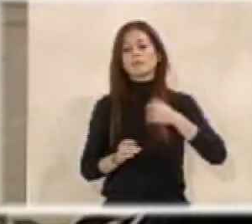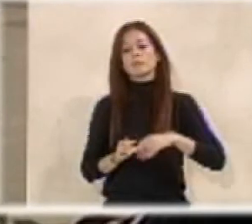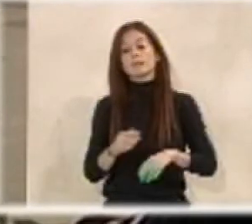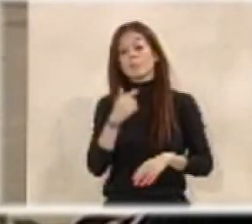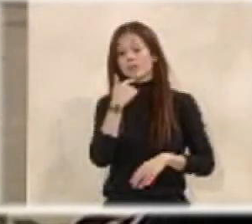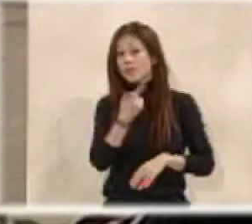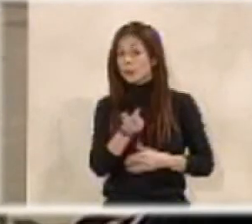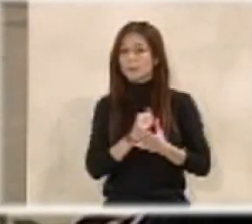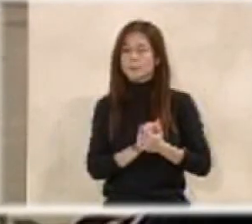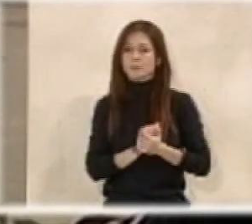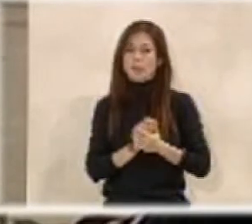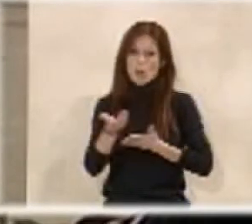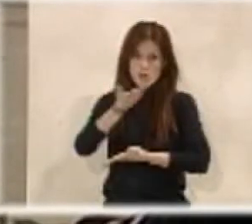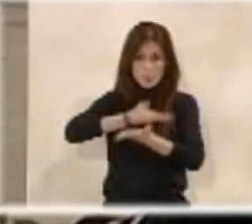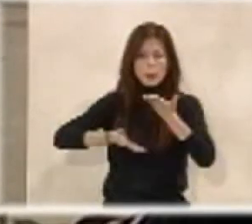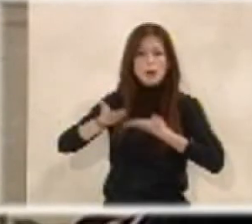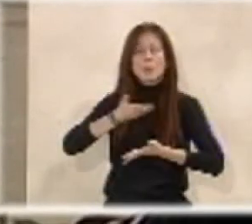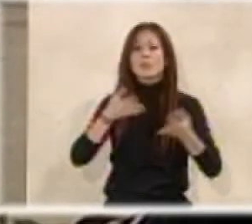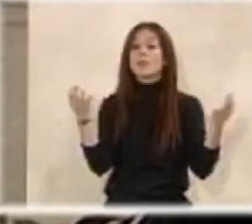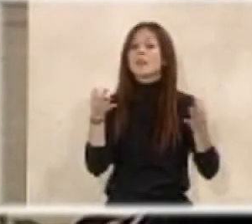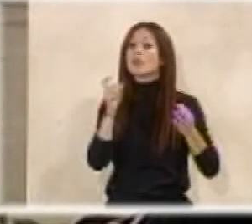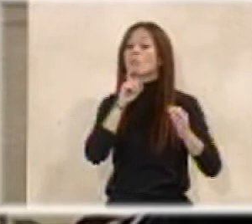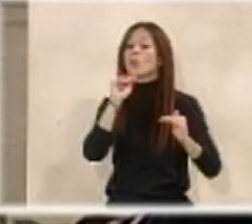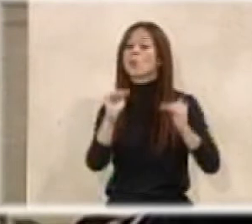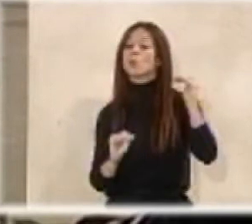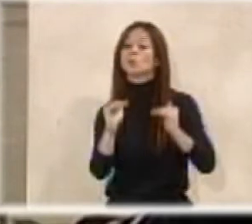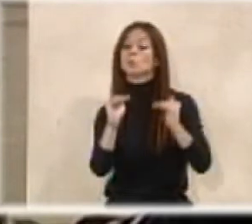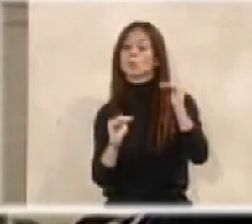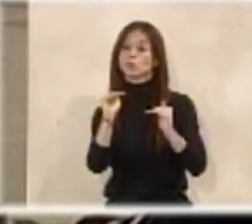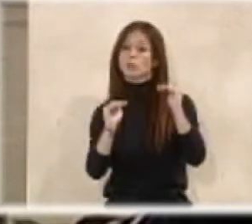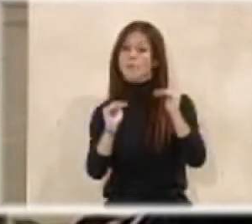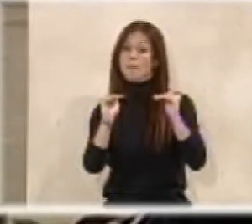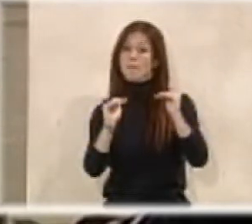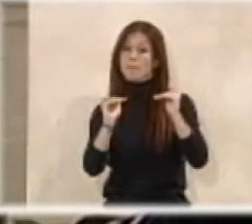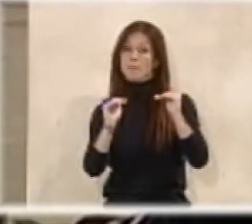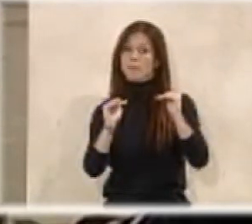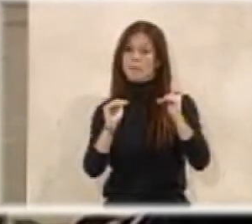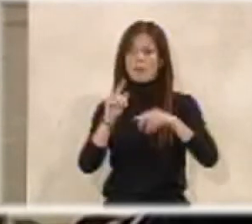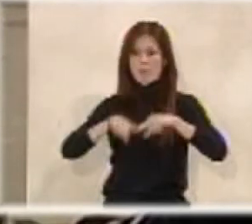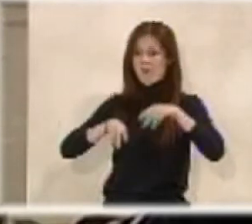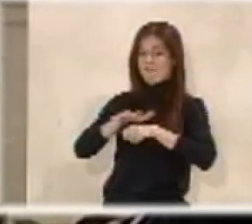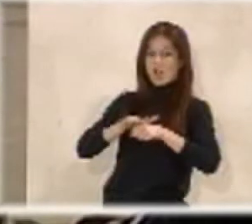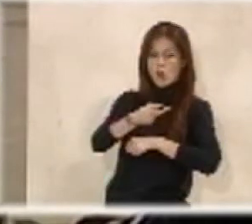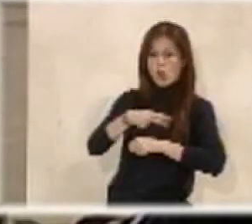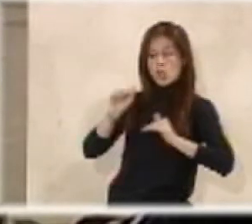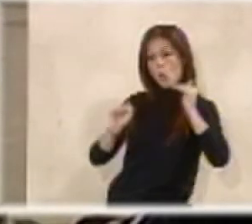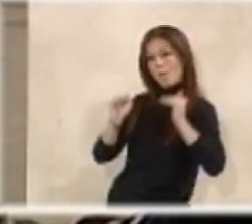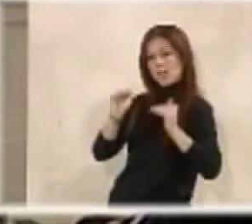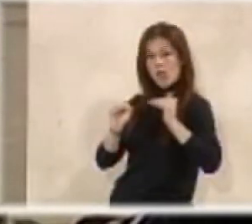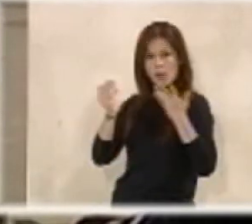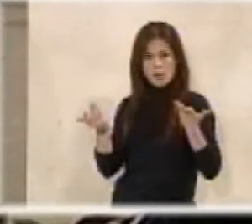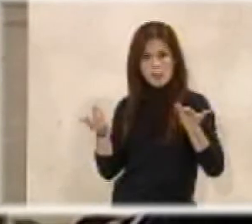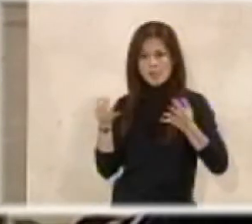La contribución que tenemos debe de ser equitativa para poder compensar unas zonas con otras.